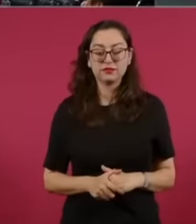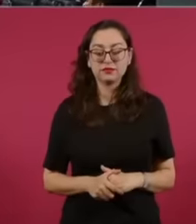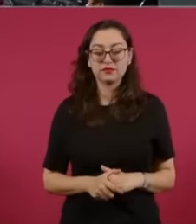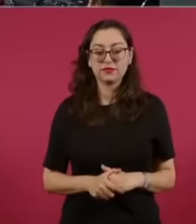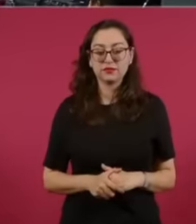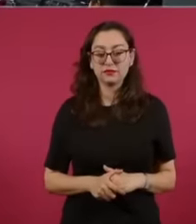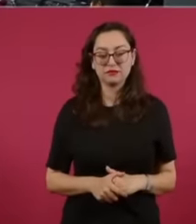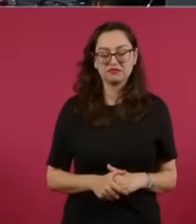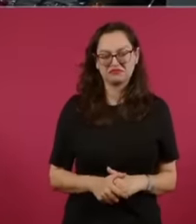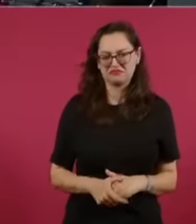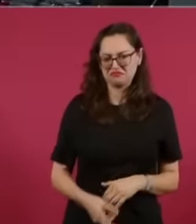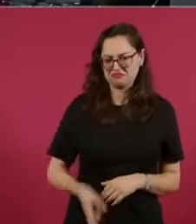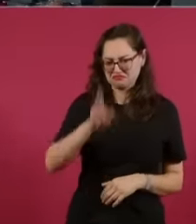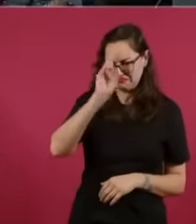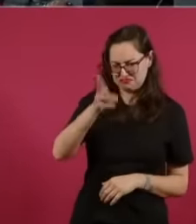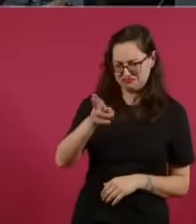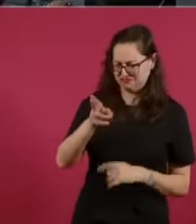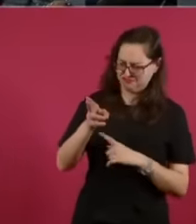Prohibido prohibir.